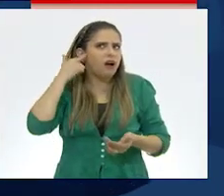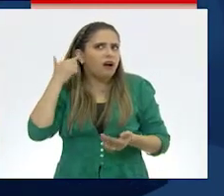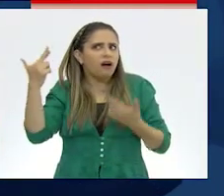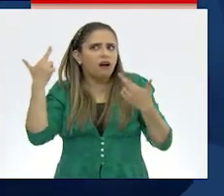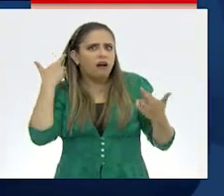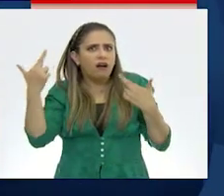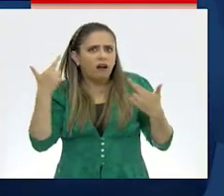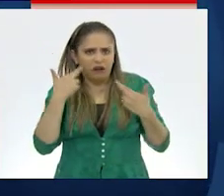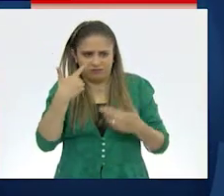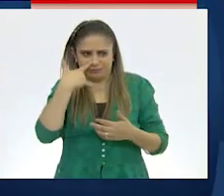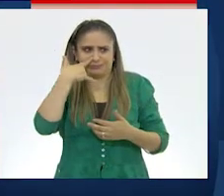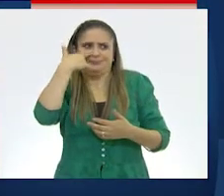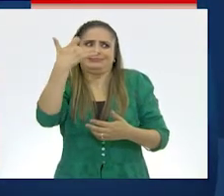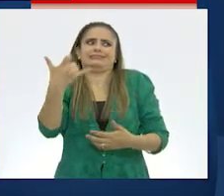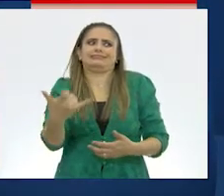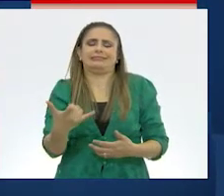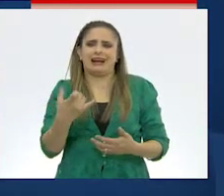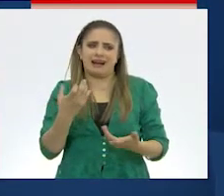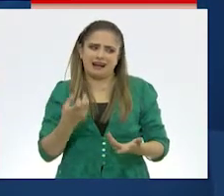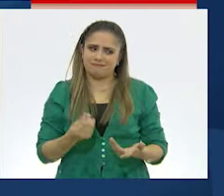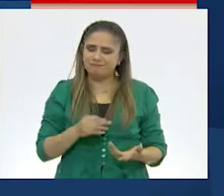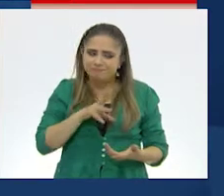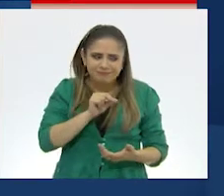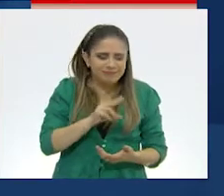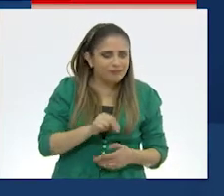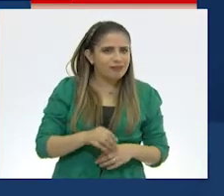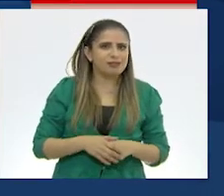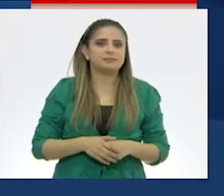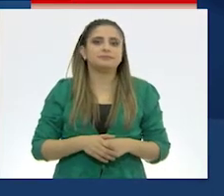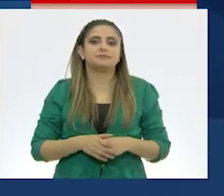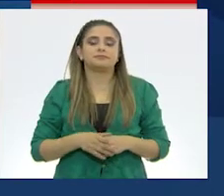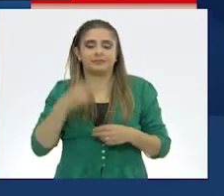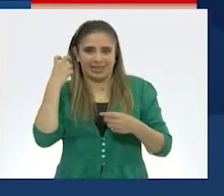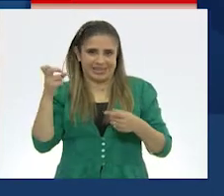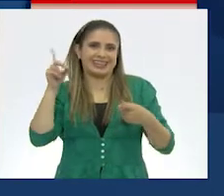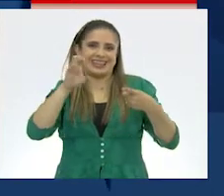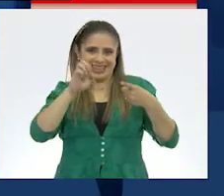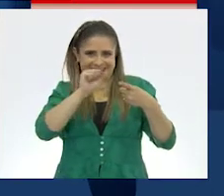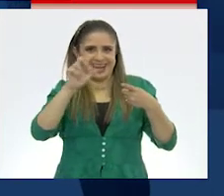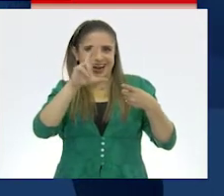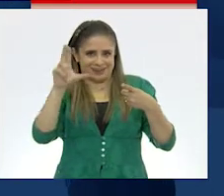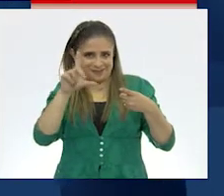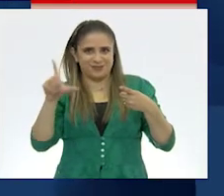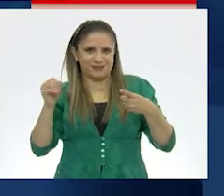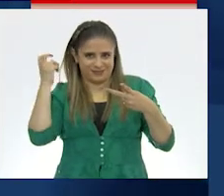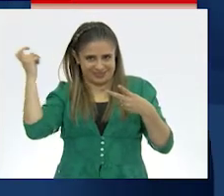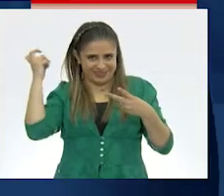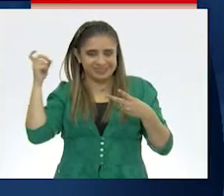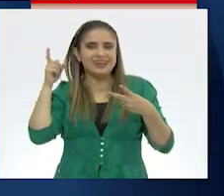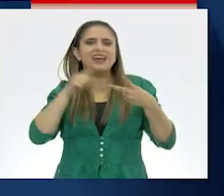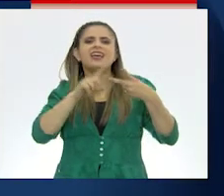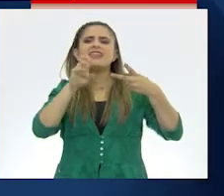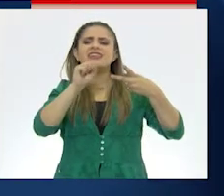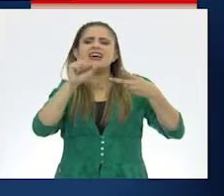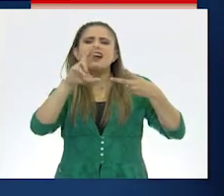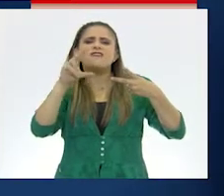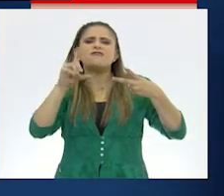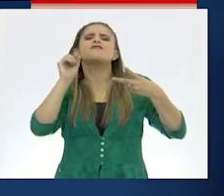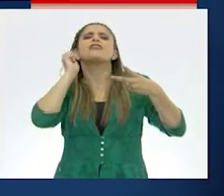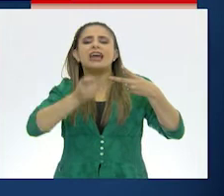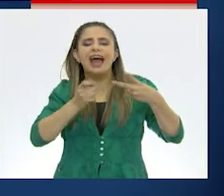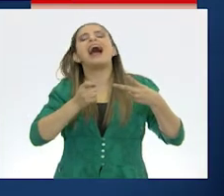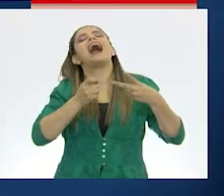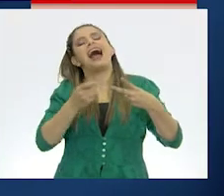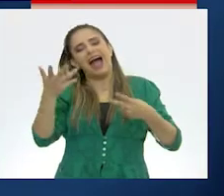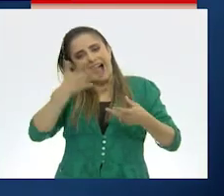cuales no sabían su procedencia. Durante el desarrollo, aquí se presenta con claridad el tema y se ofrecen